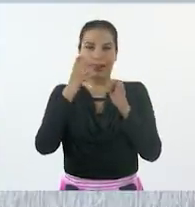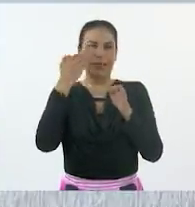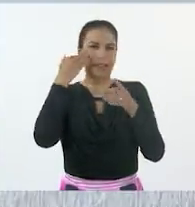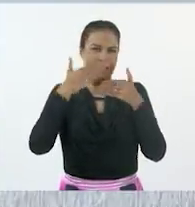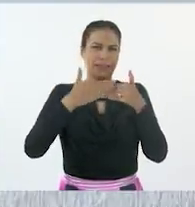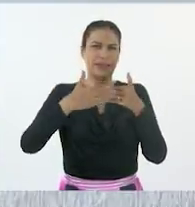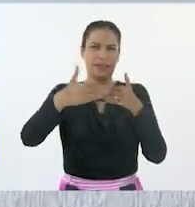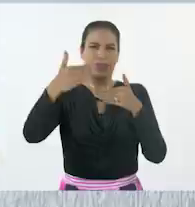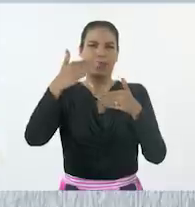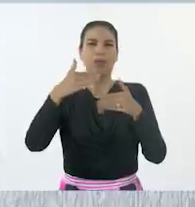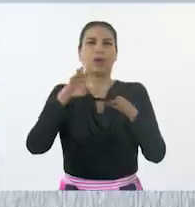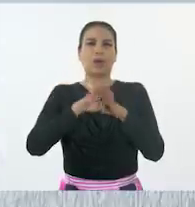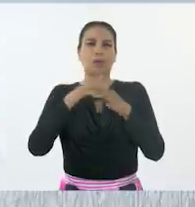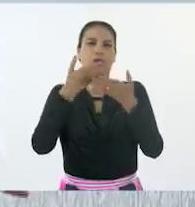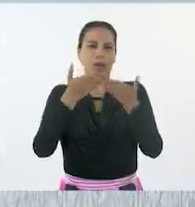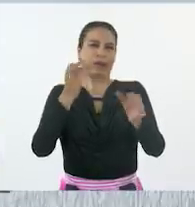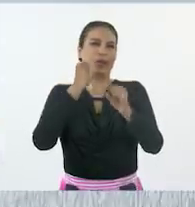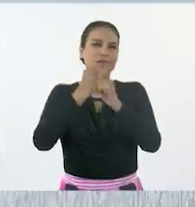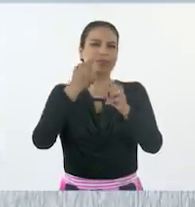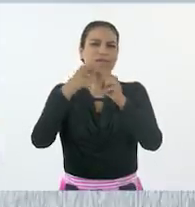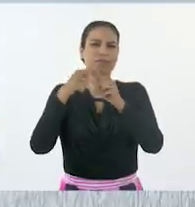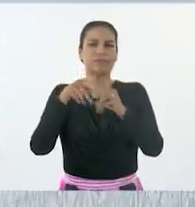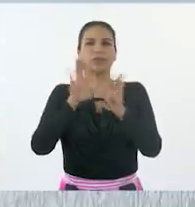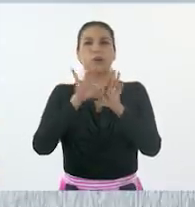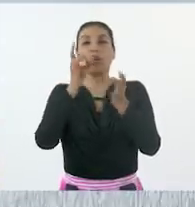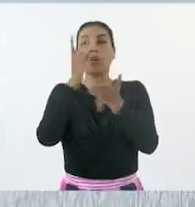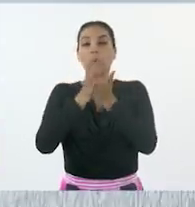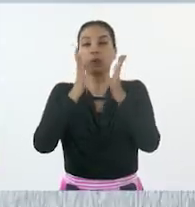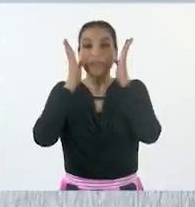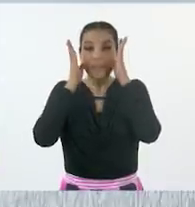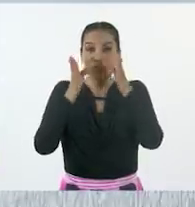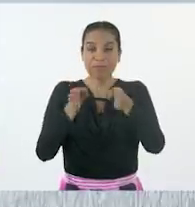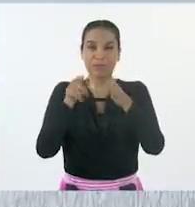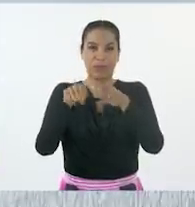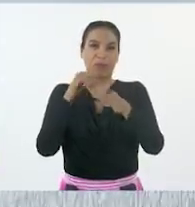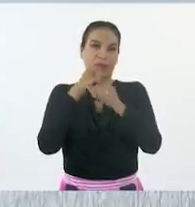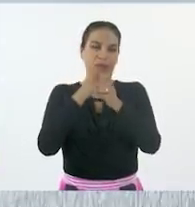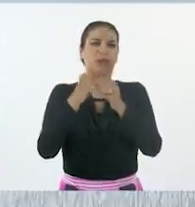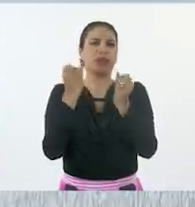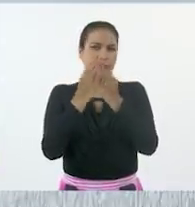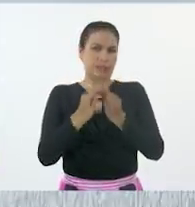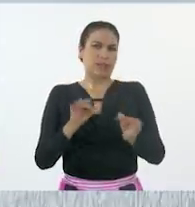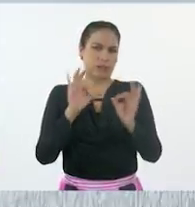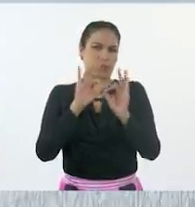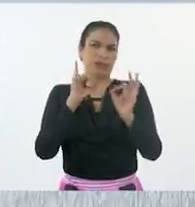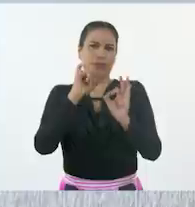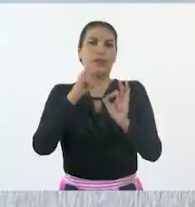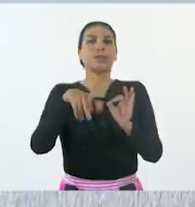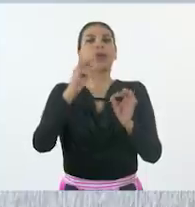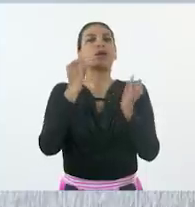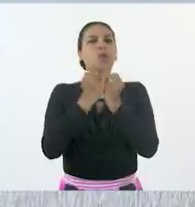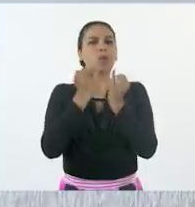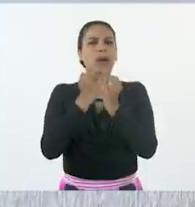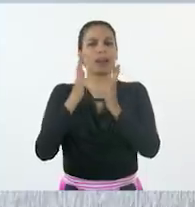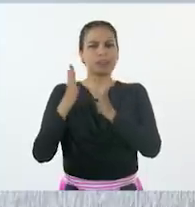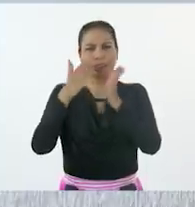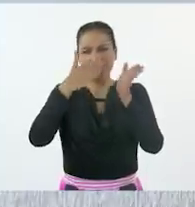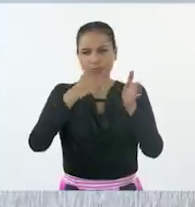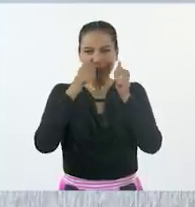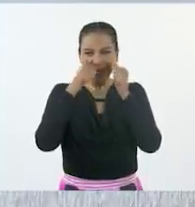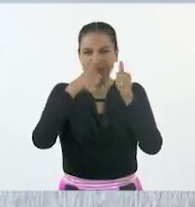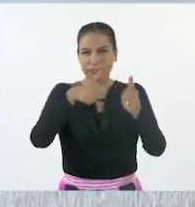época o en esta era digital no nos dejemos sumir tanto por esta parte. Claro que es muy buena, pero también está